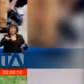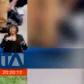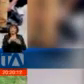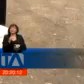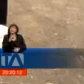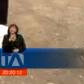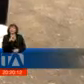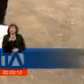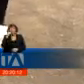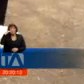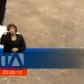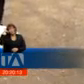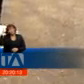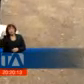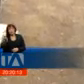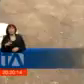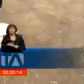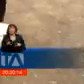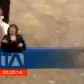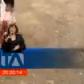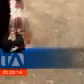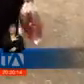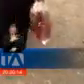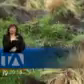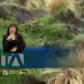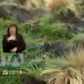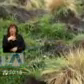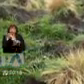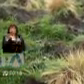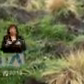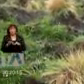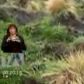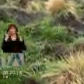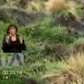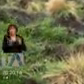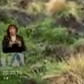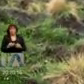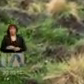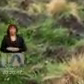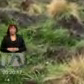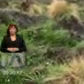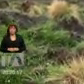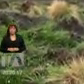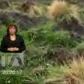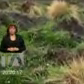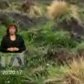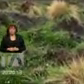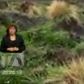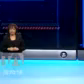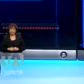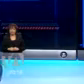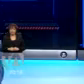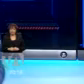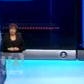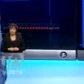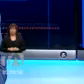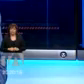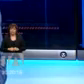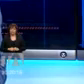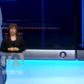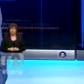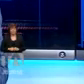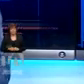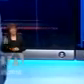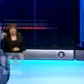tras un sueño que nuevamente deja dolor en sus seres queridos. En Chimborazo, Mercedes Chávez, 24 horas.